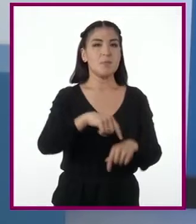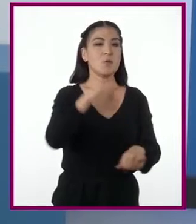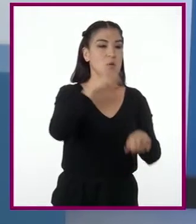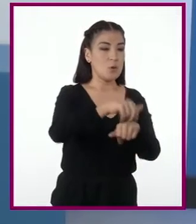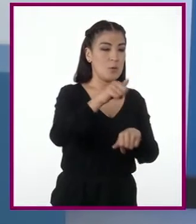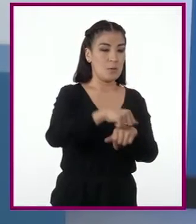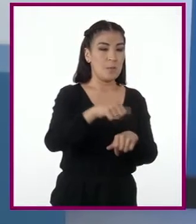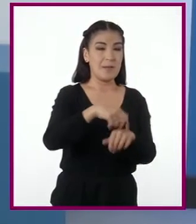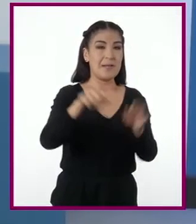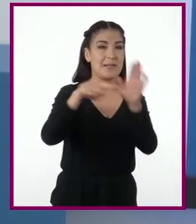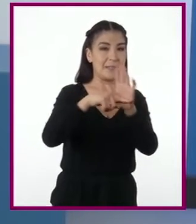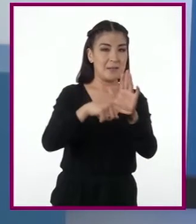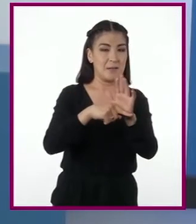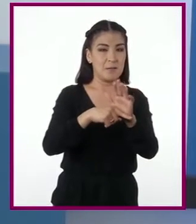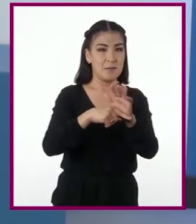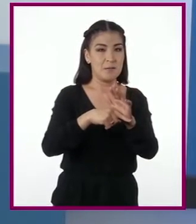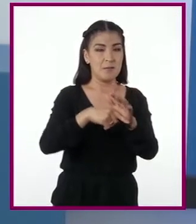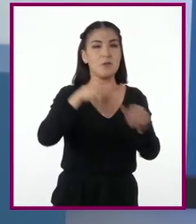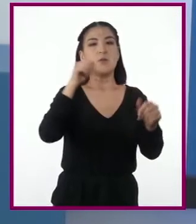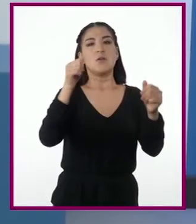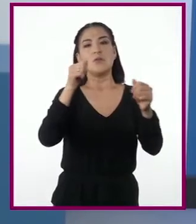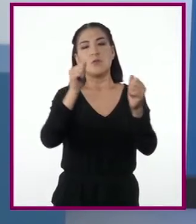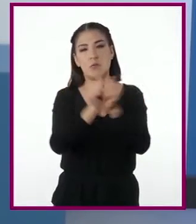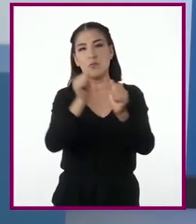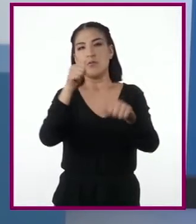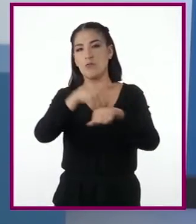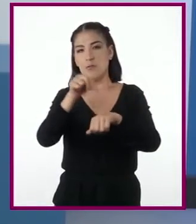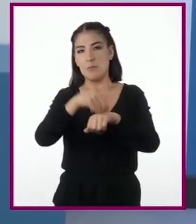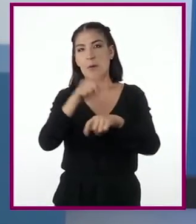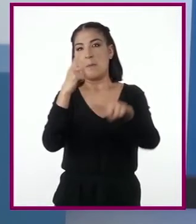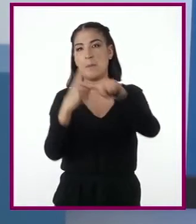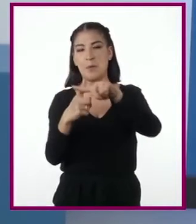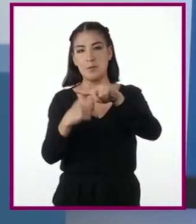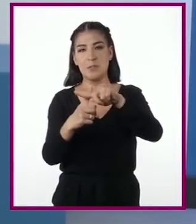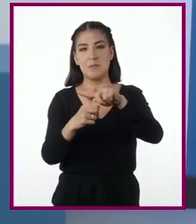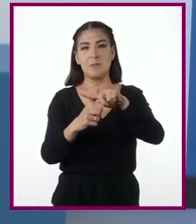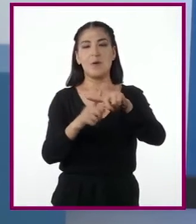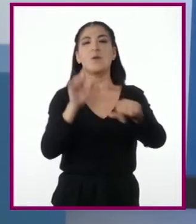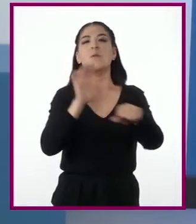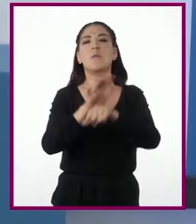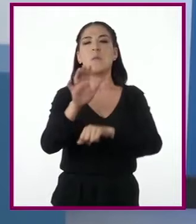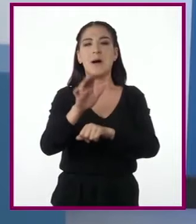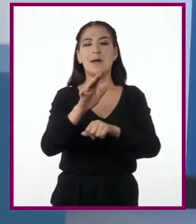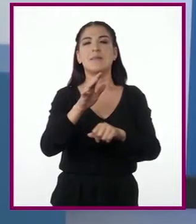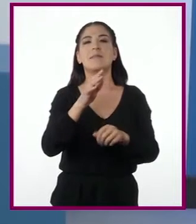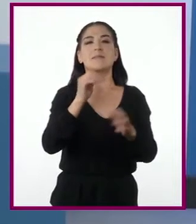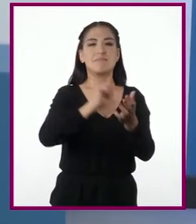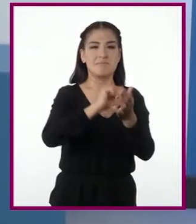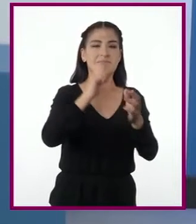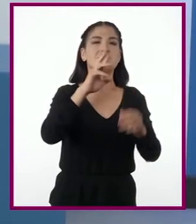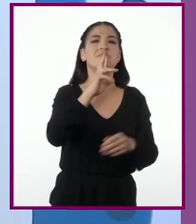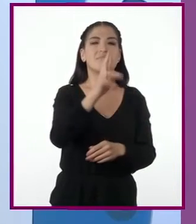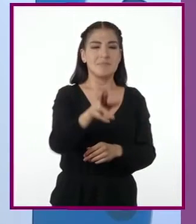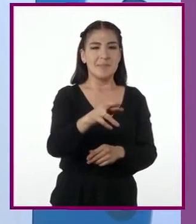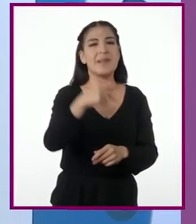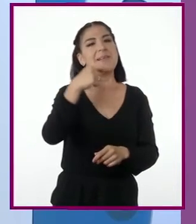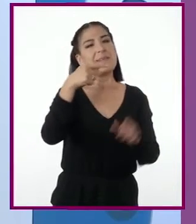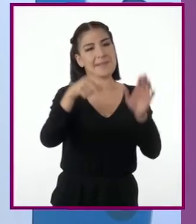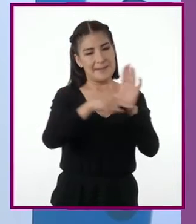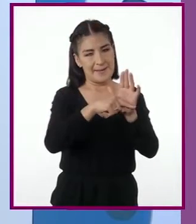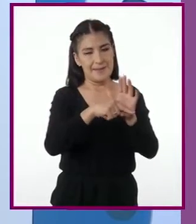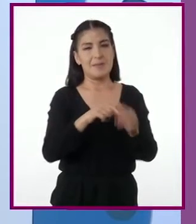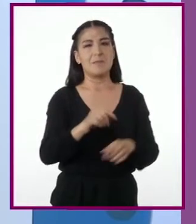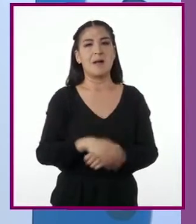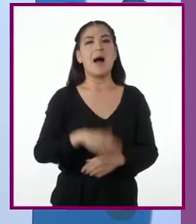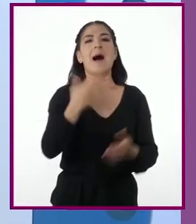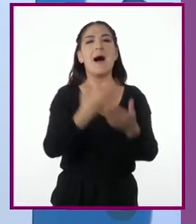negativo entre número fraccionario positivo, el signo del resultado es negativo.